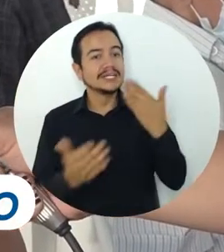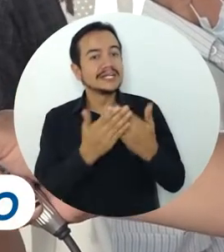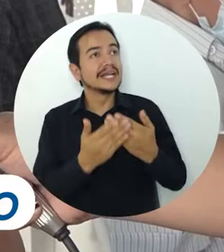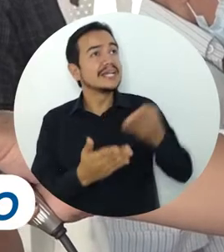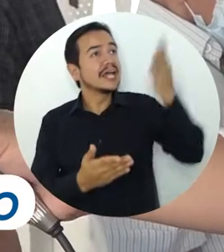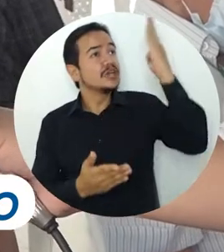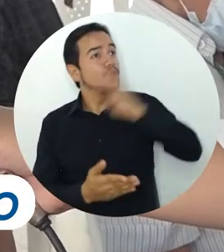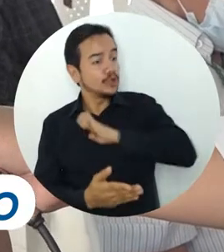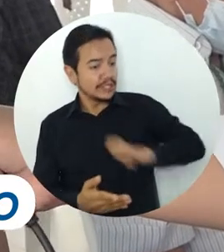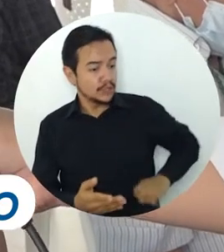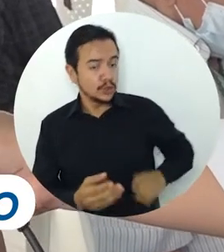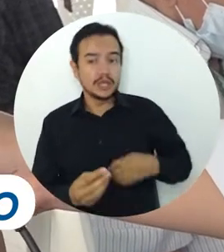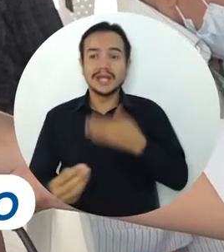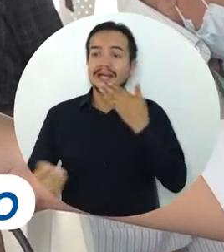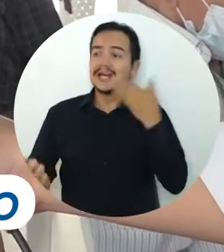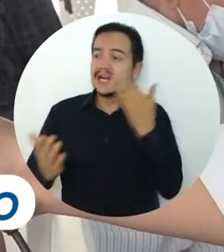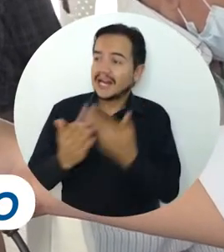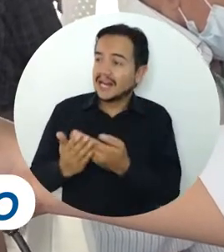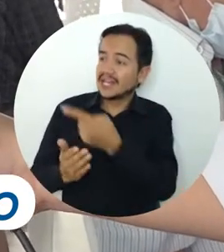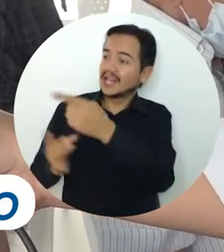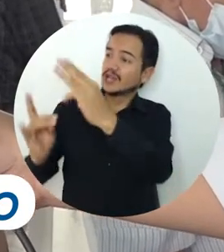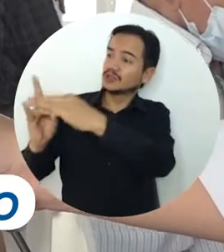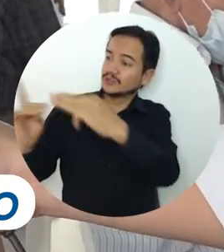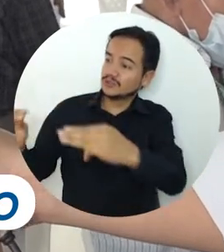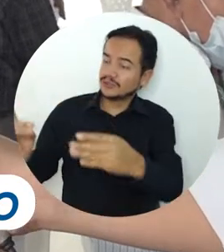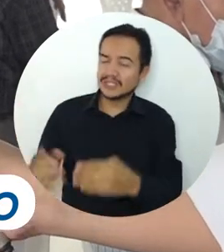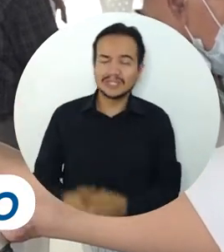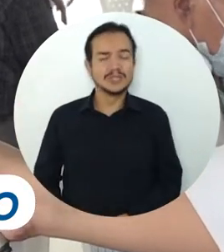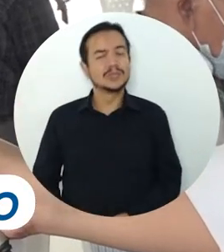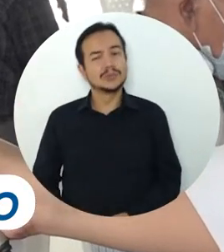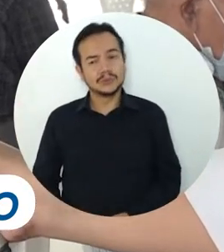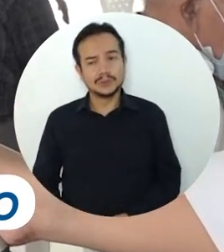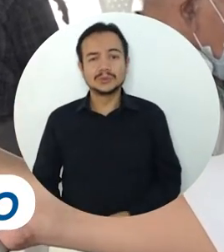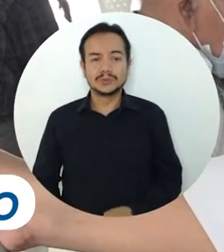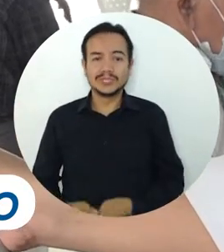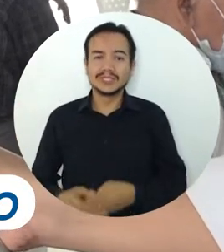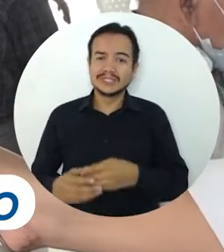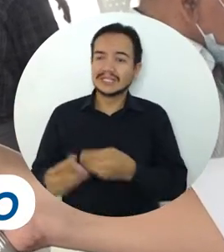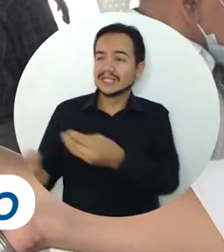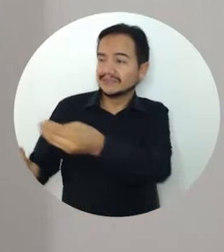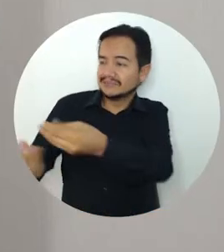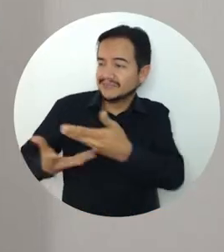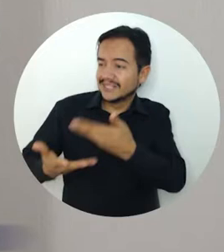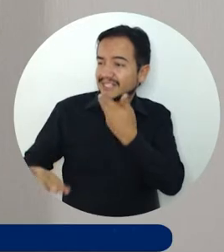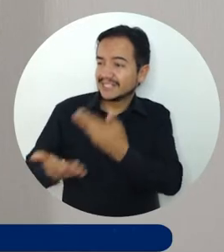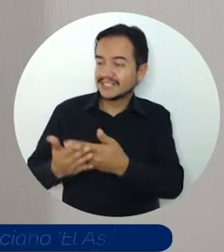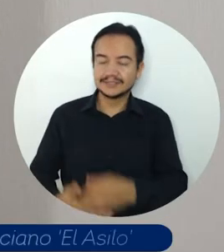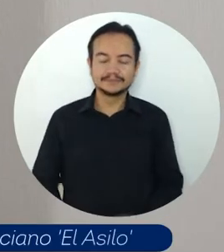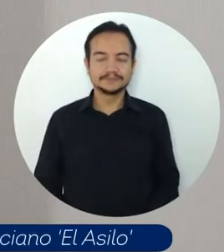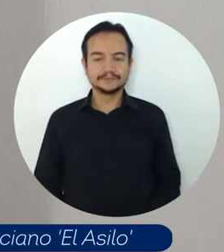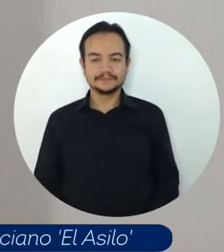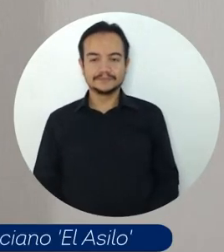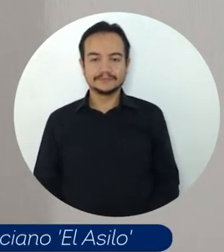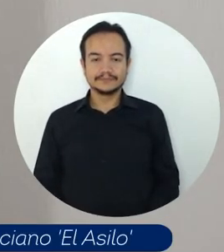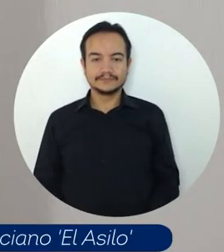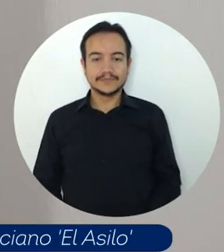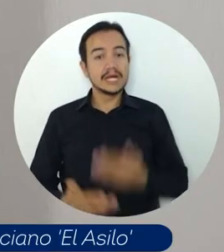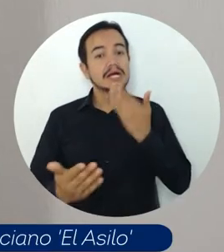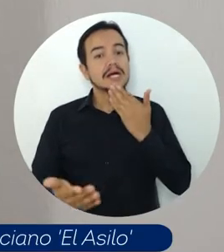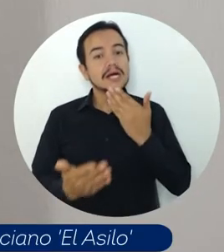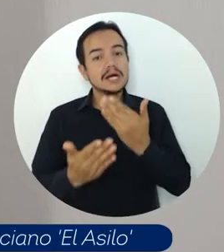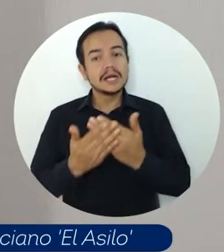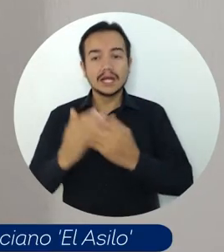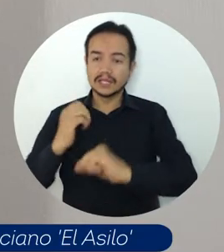gracias a la universidad del Magdalena que todos conocemos bien gracias por esta